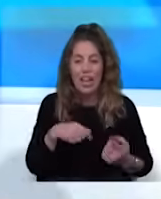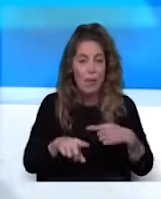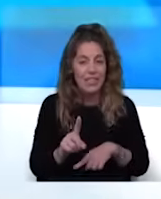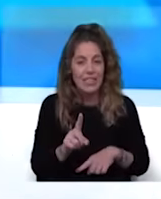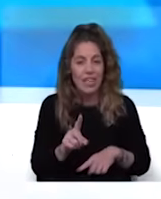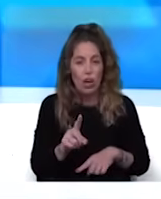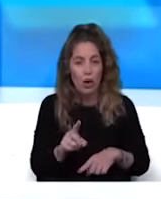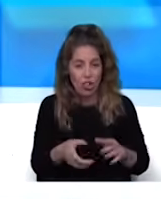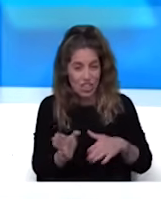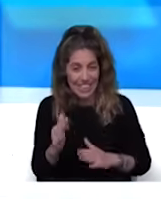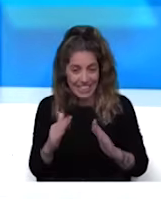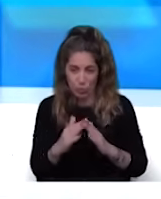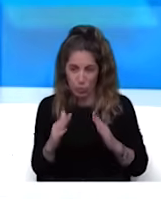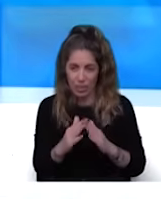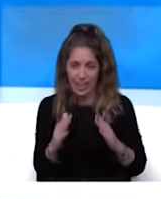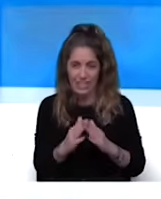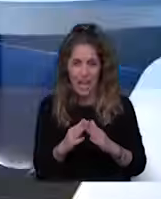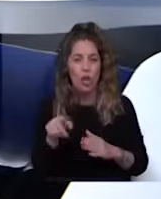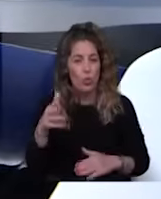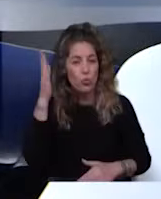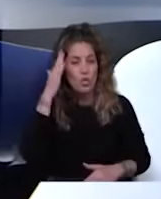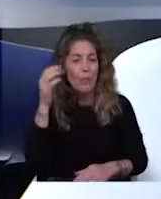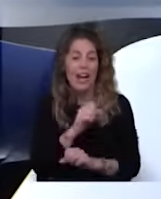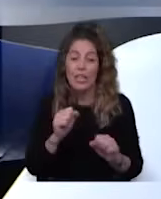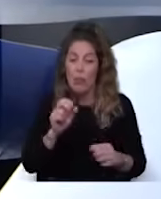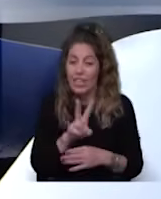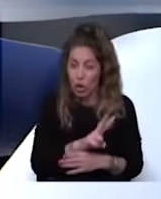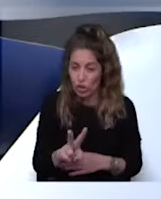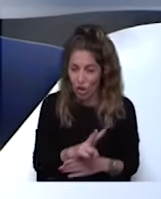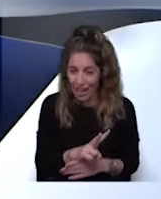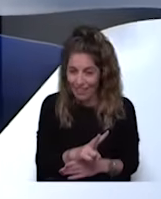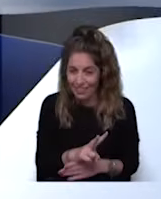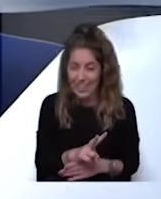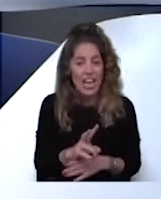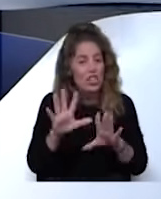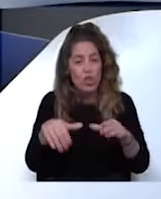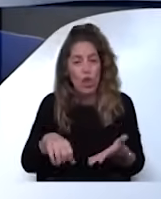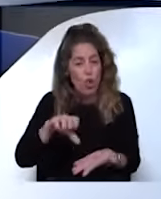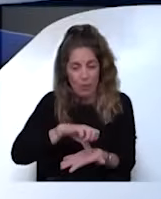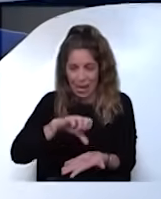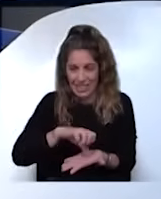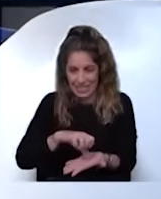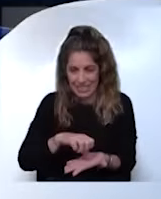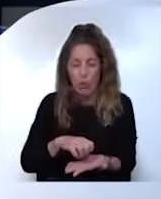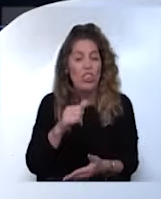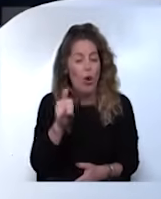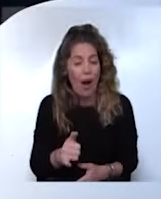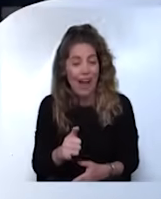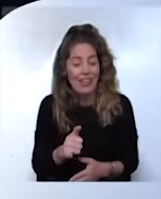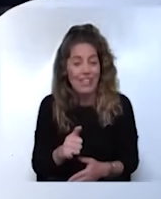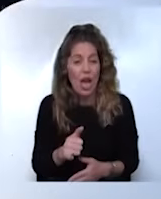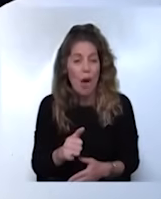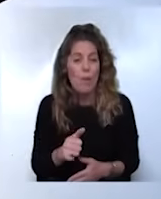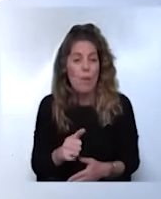que cuando salís de tu casa tú sepas que te pueden controlar Y eso pasa en todo el país cuando hay agentes de